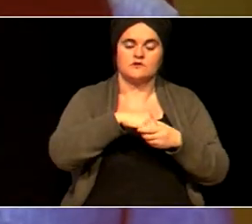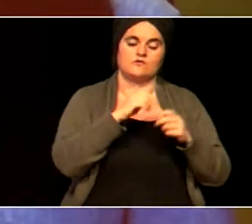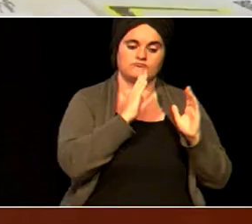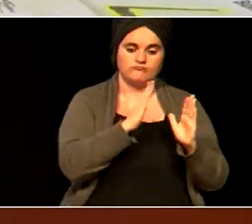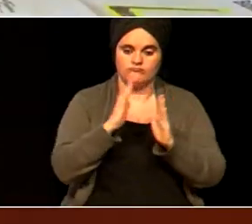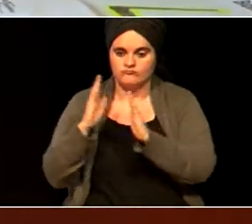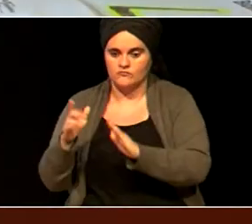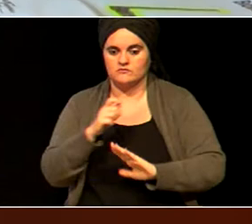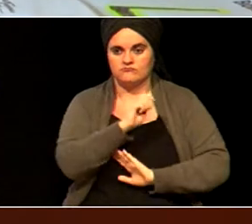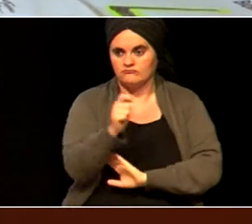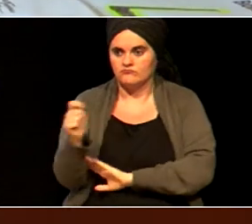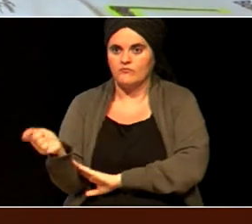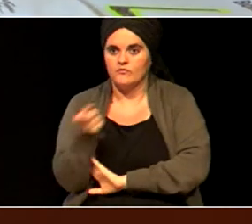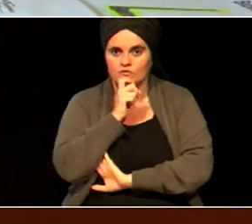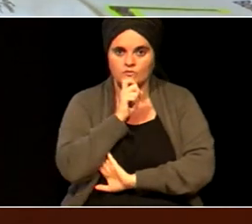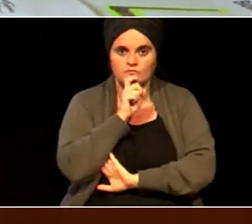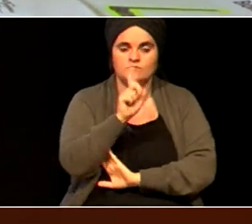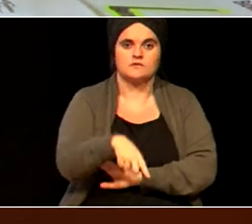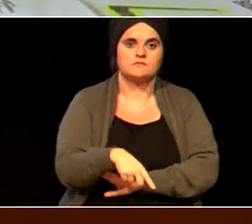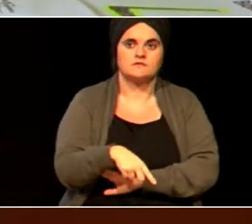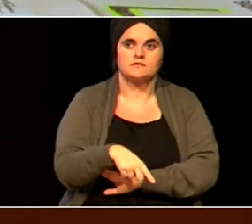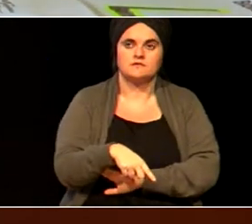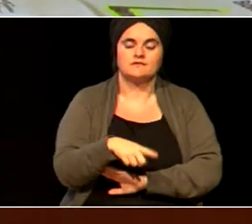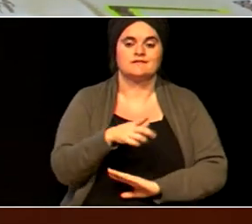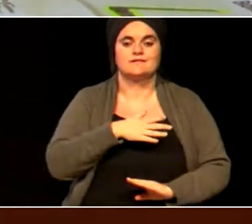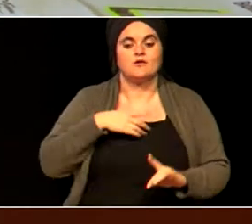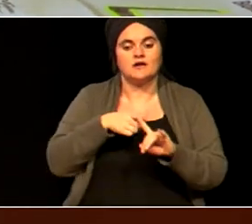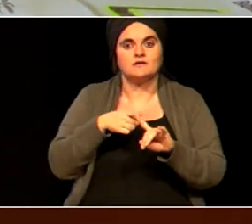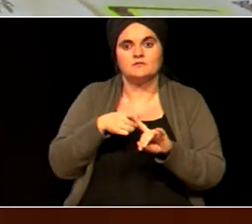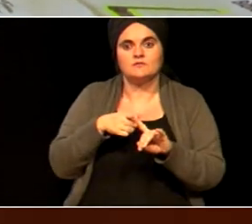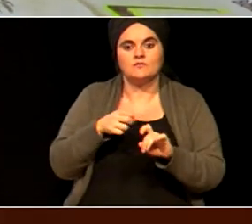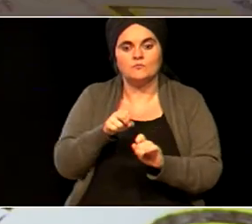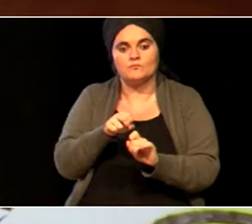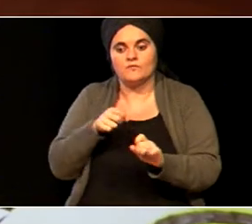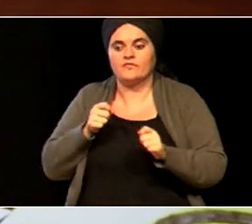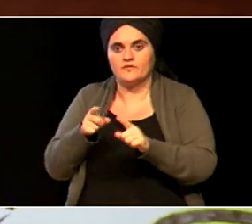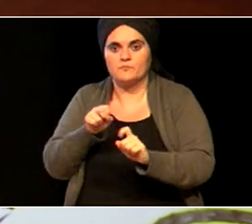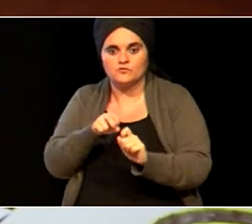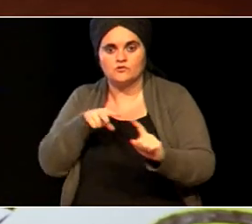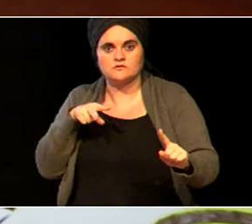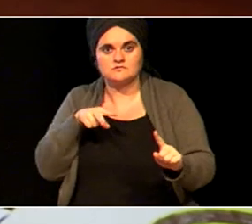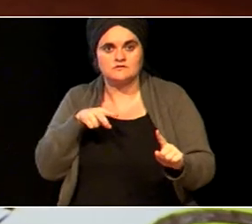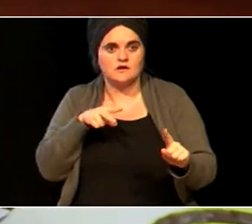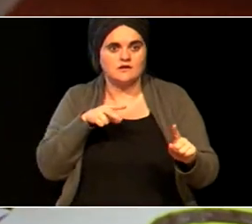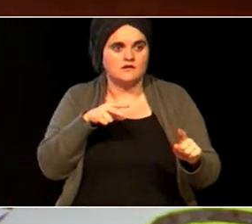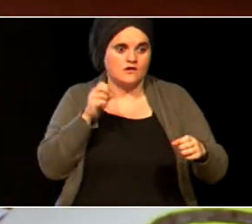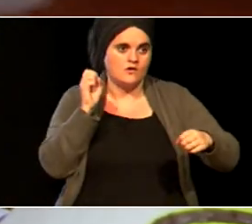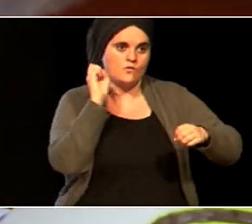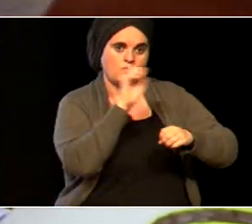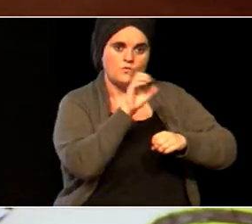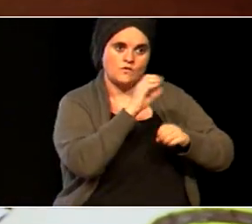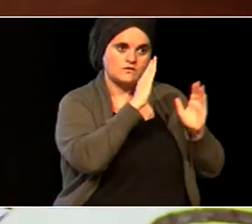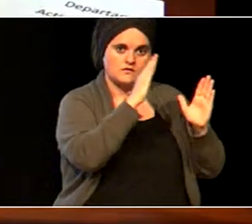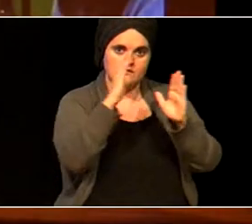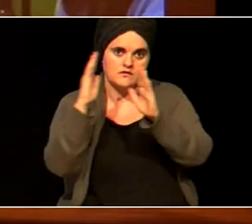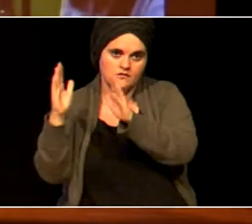y distribución. Y también pretendemos dar una visión sobre el control de almacén, sus controles de existencias